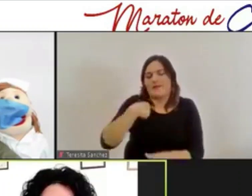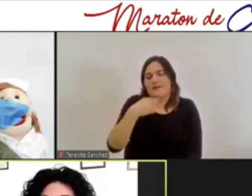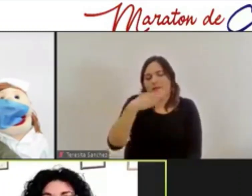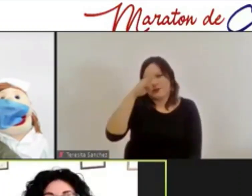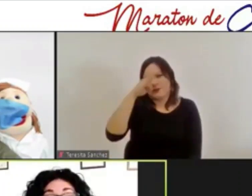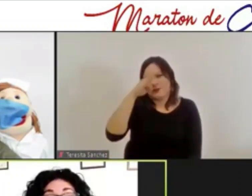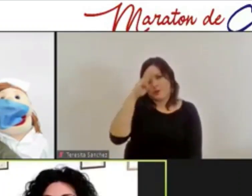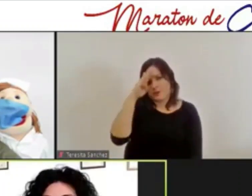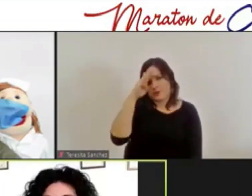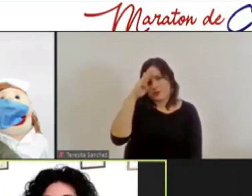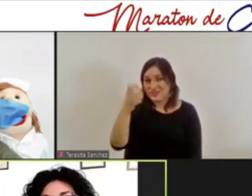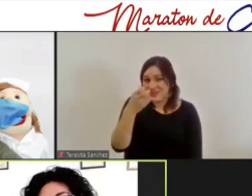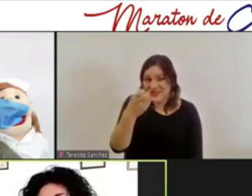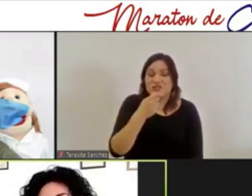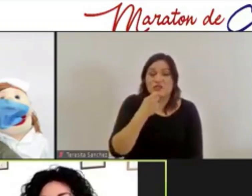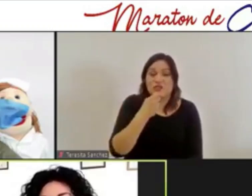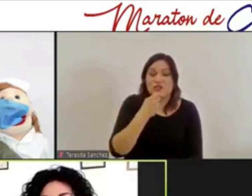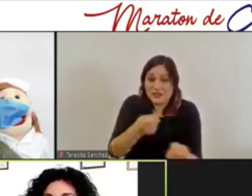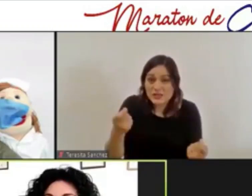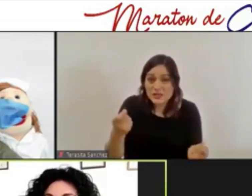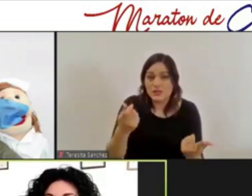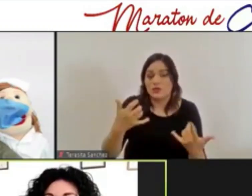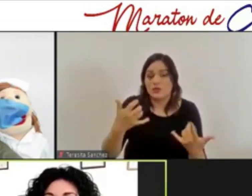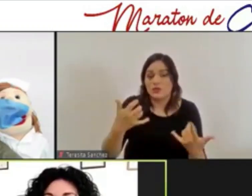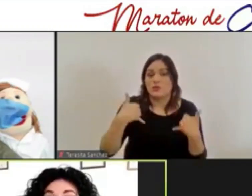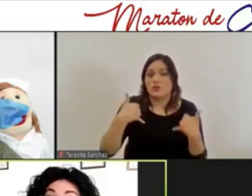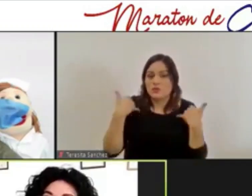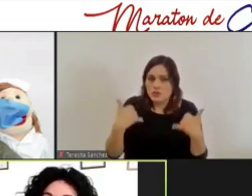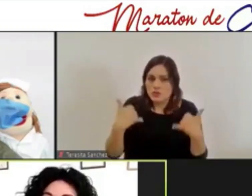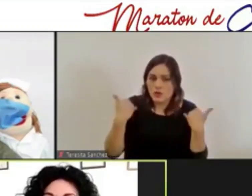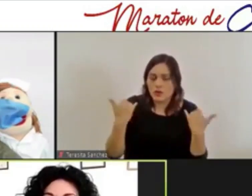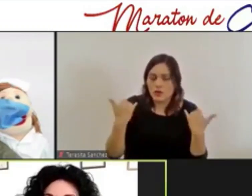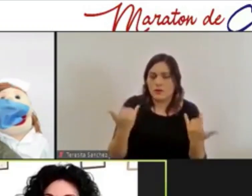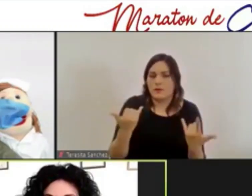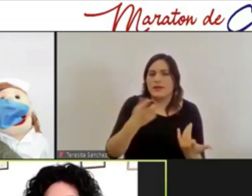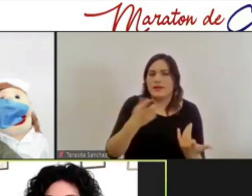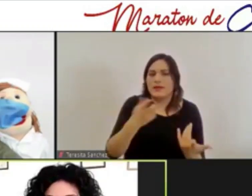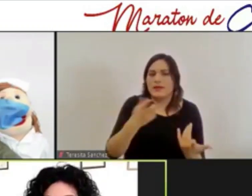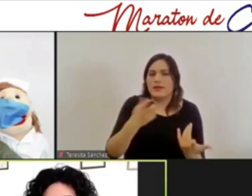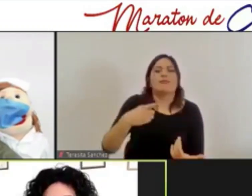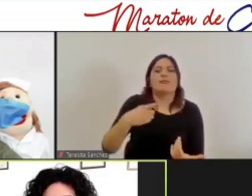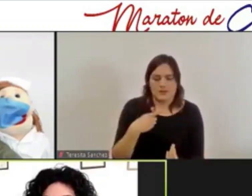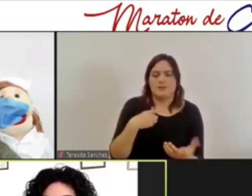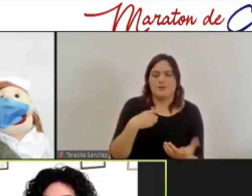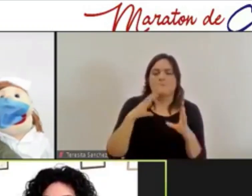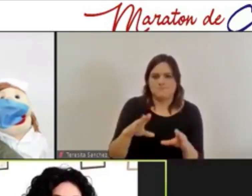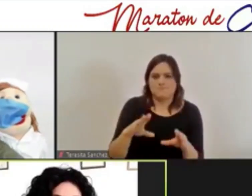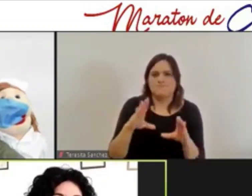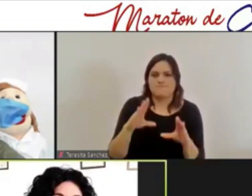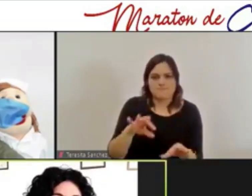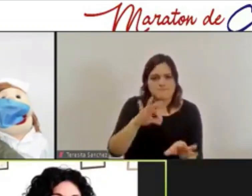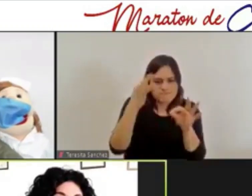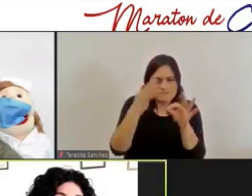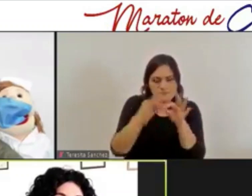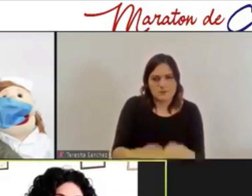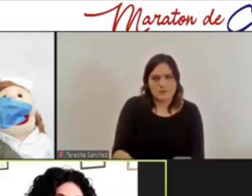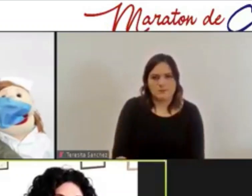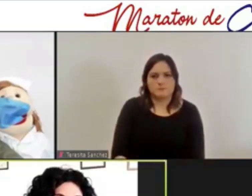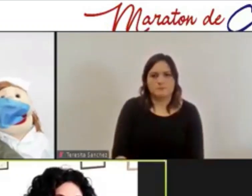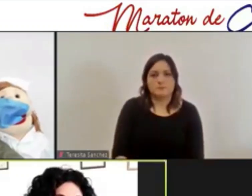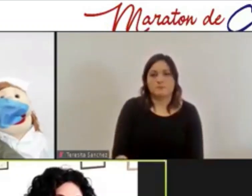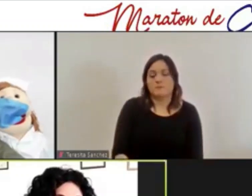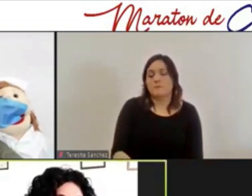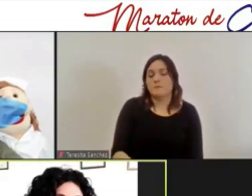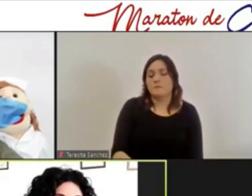niñez, la juventud, la debemos empoderar, como también lo indica el marco de Sendai, perdón. Claro. ¿Sale? Entonces, por el momento, esto es lo